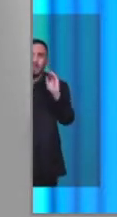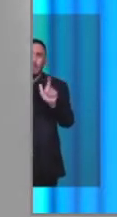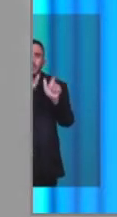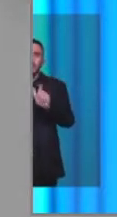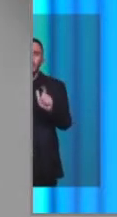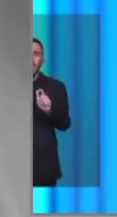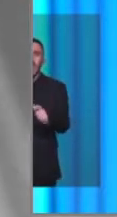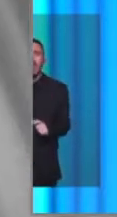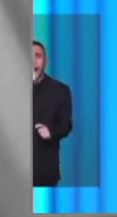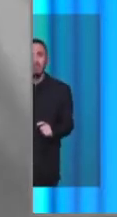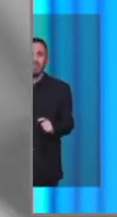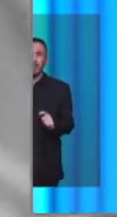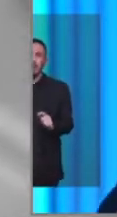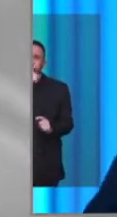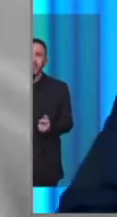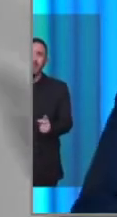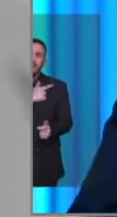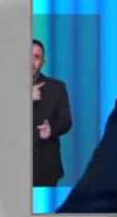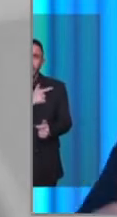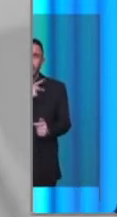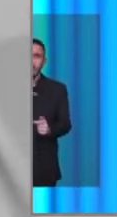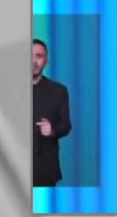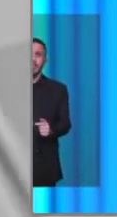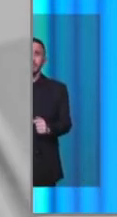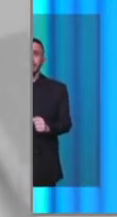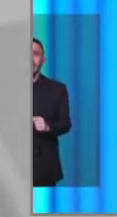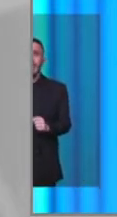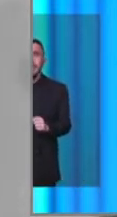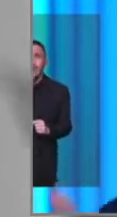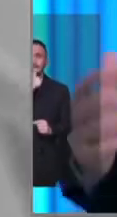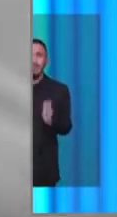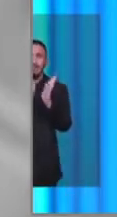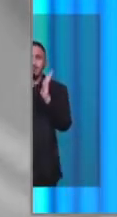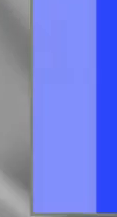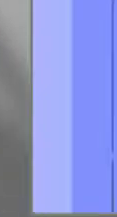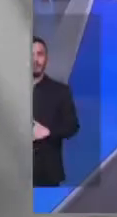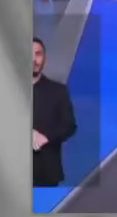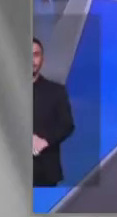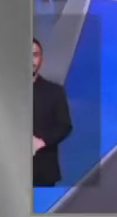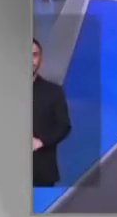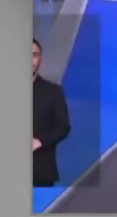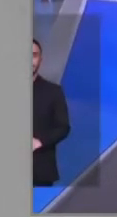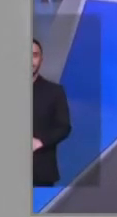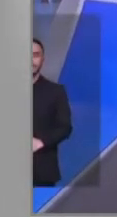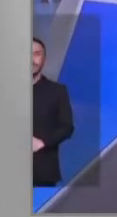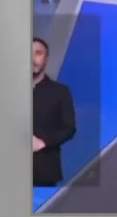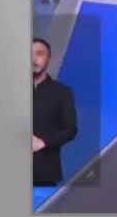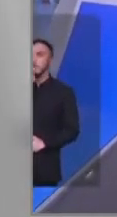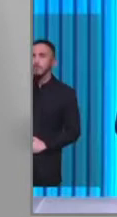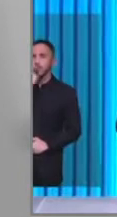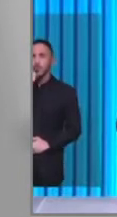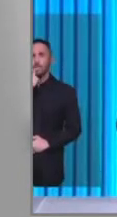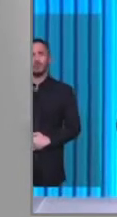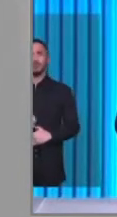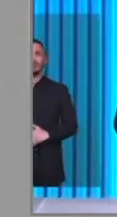a Lula según sus votantes los bolsonaristas acusan que las encuestas